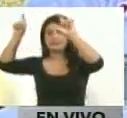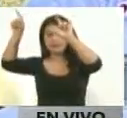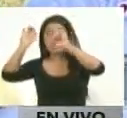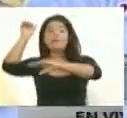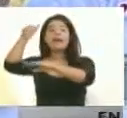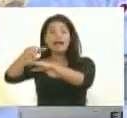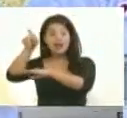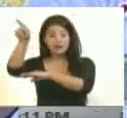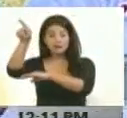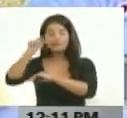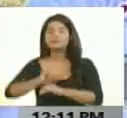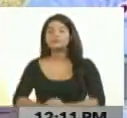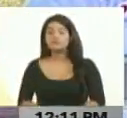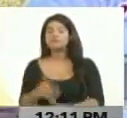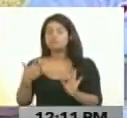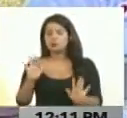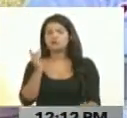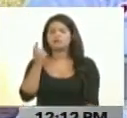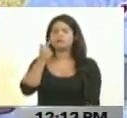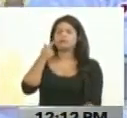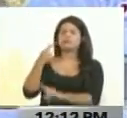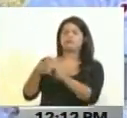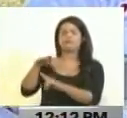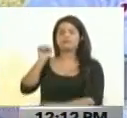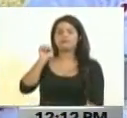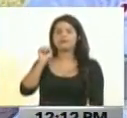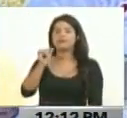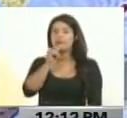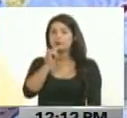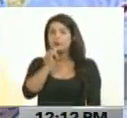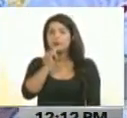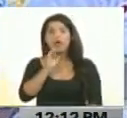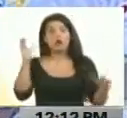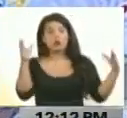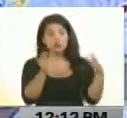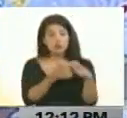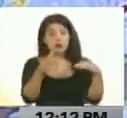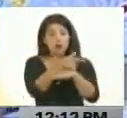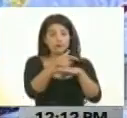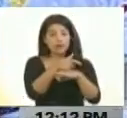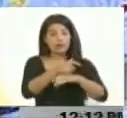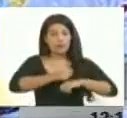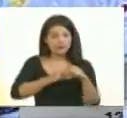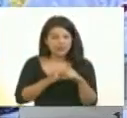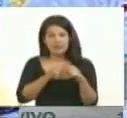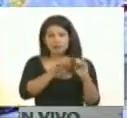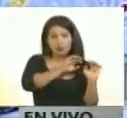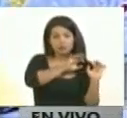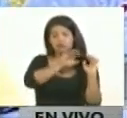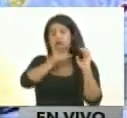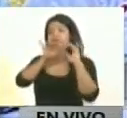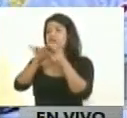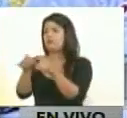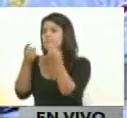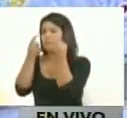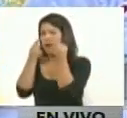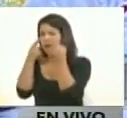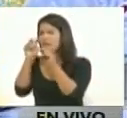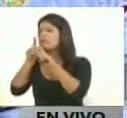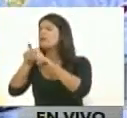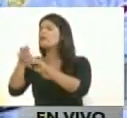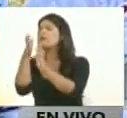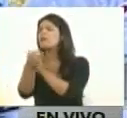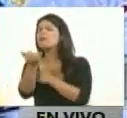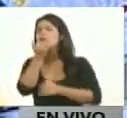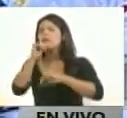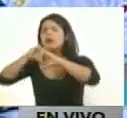Maracay. Los organismos de seguridad del Estado se movilizaron para hacer el seguimiento. Y consistía en que